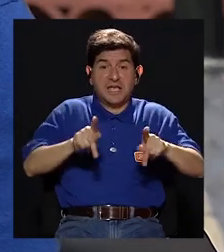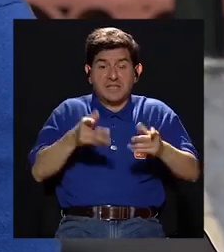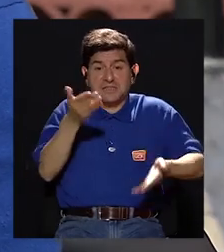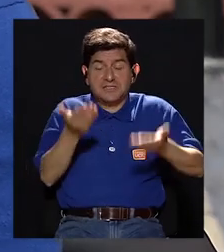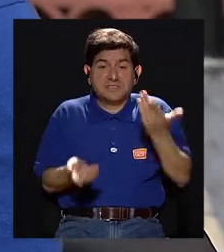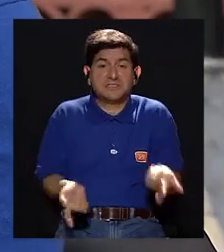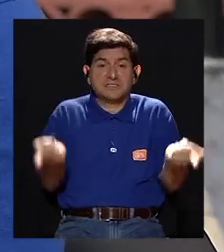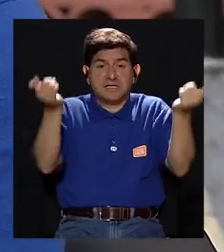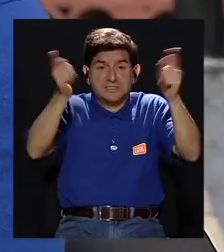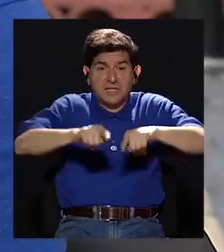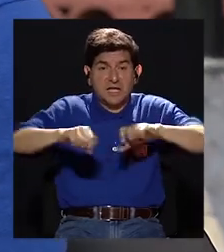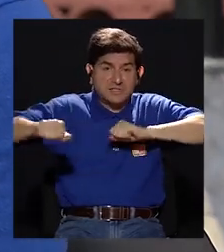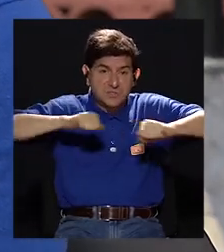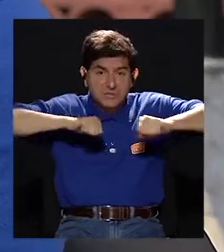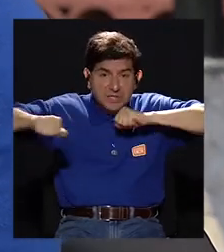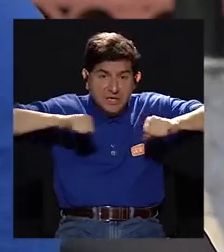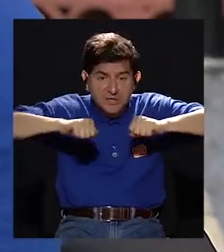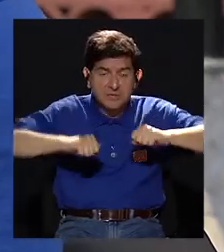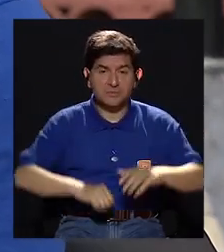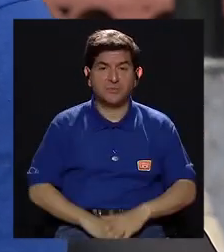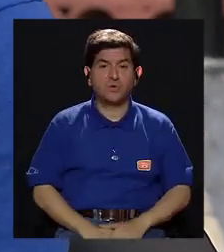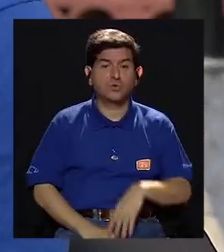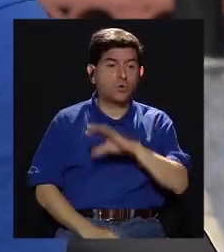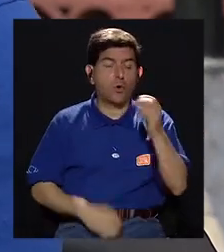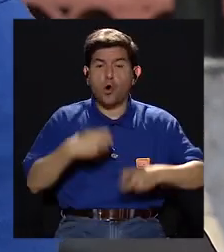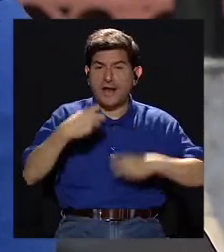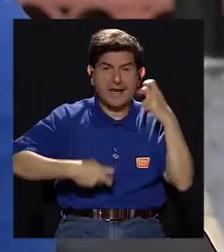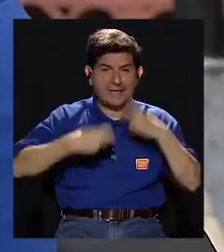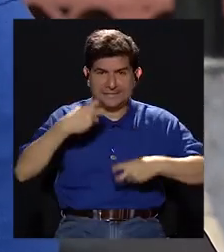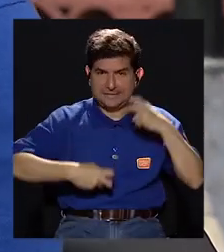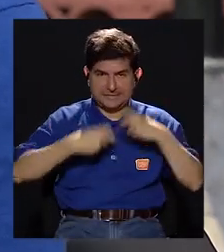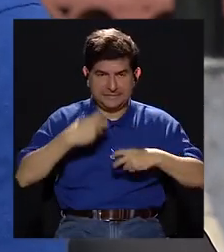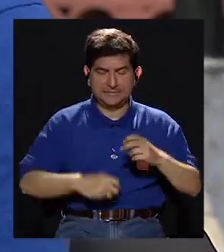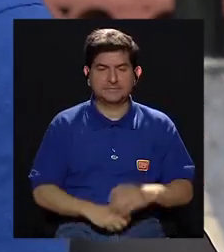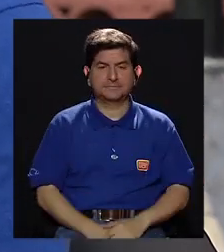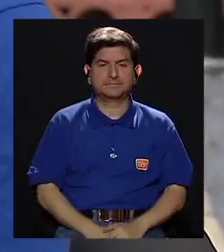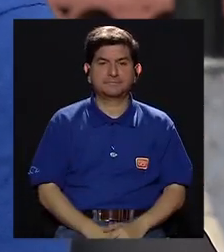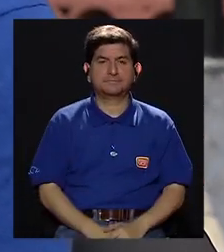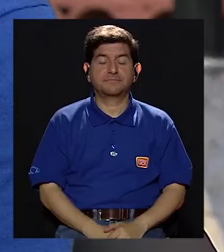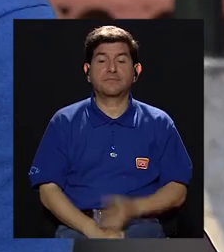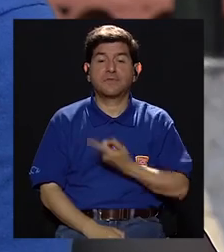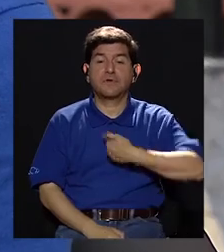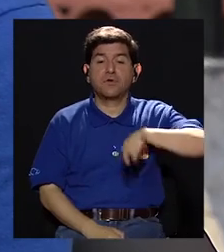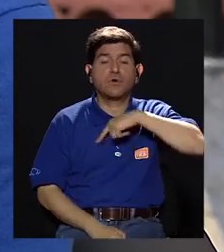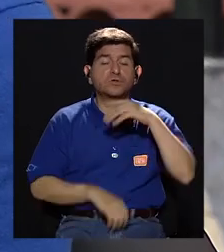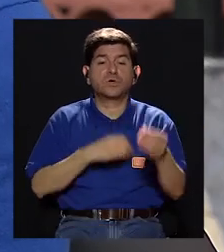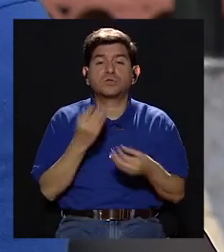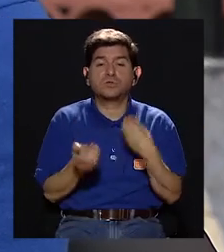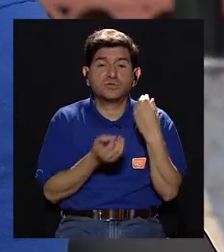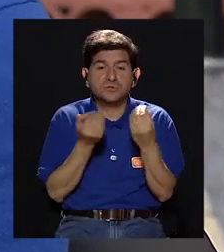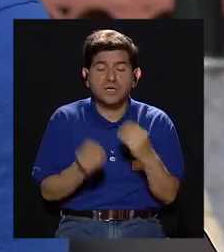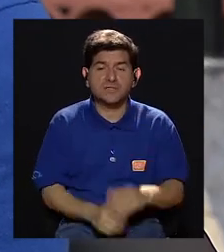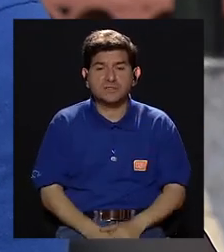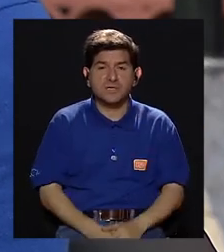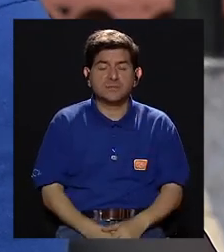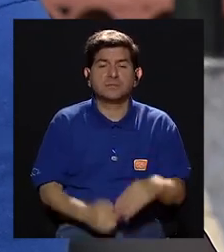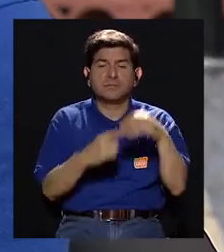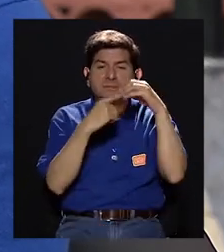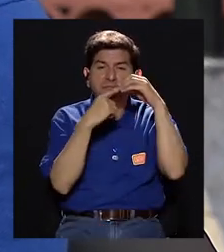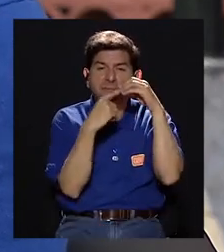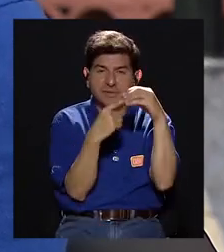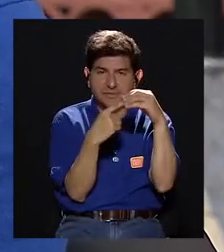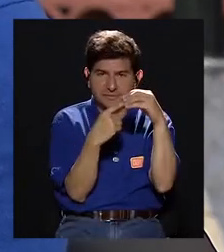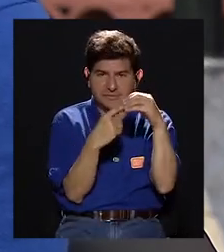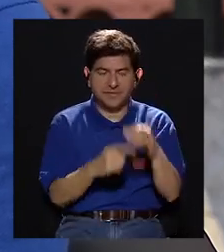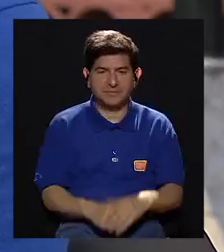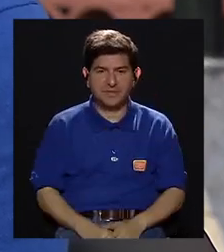caso de un terremoto o una crisis, ¿verdad? Entonces, nosotros lo que hacemos